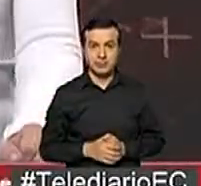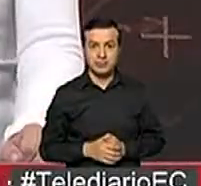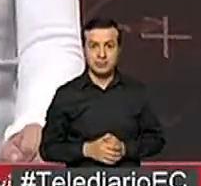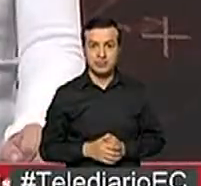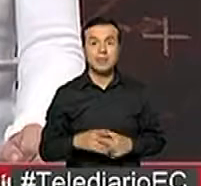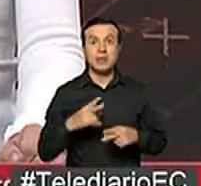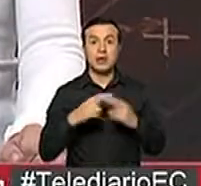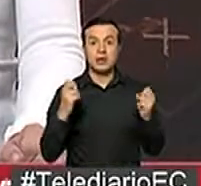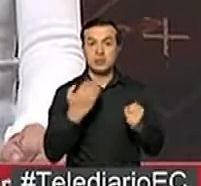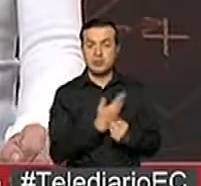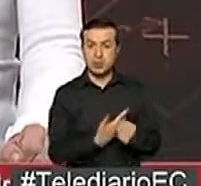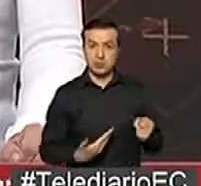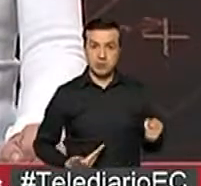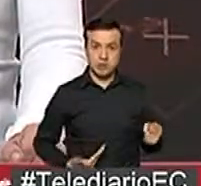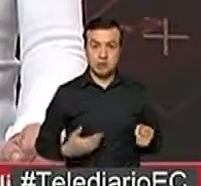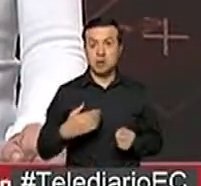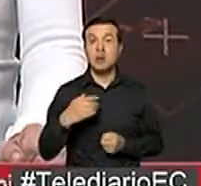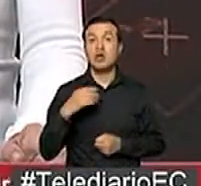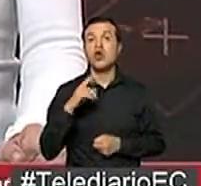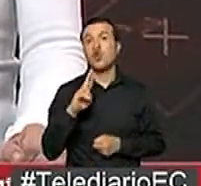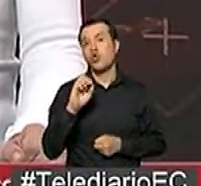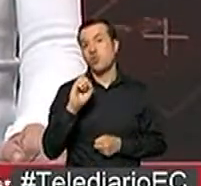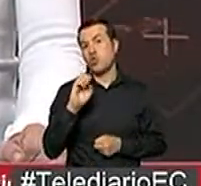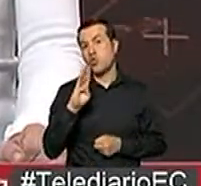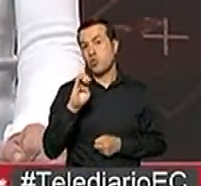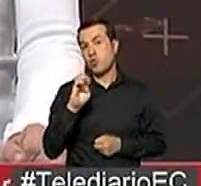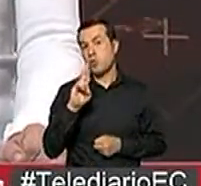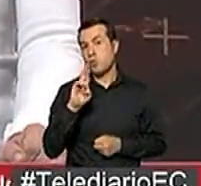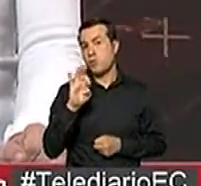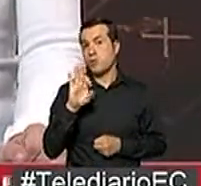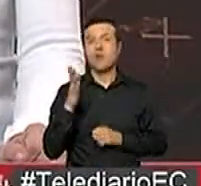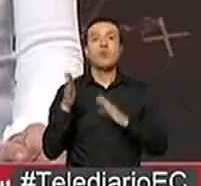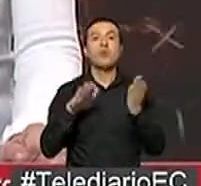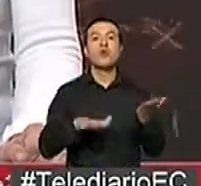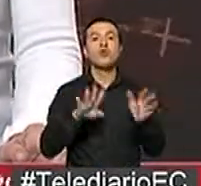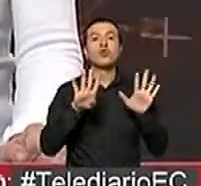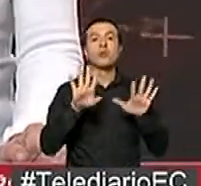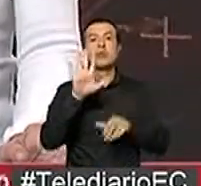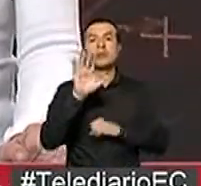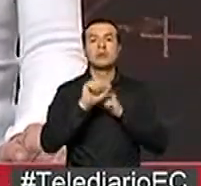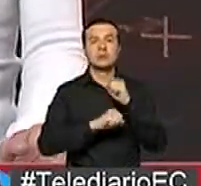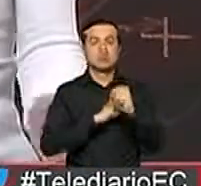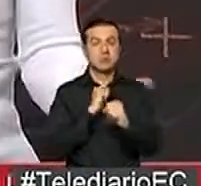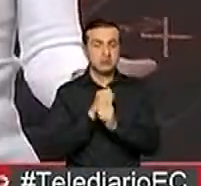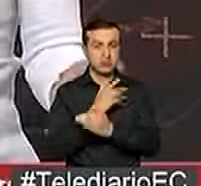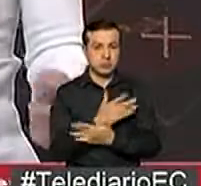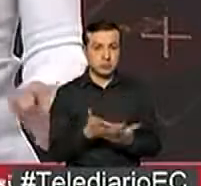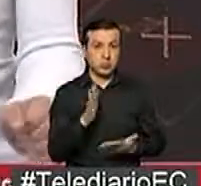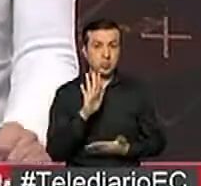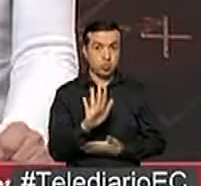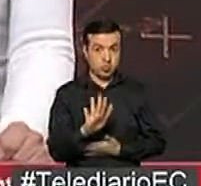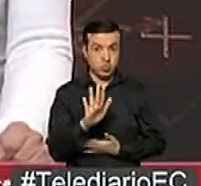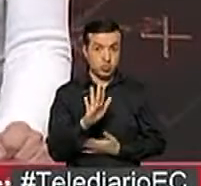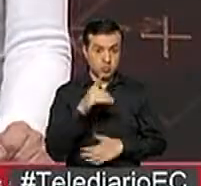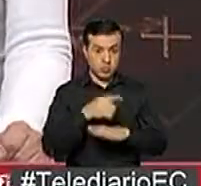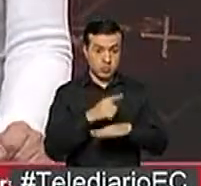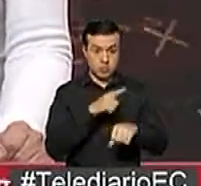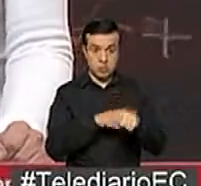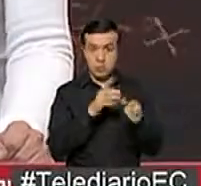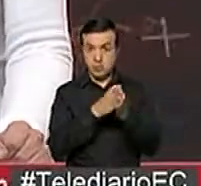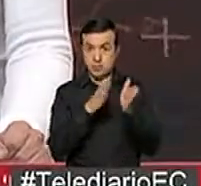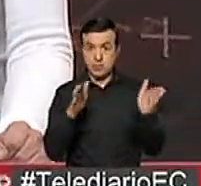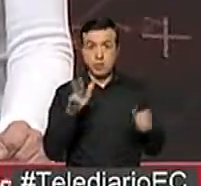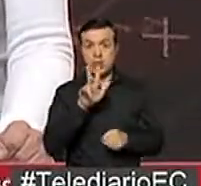El expresidente de Zimbabue, Robert Mugabe, murió a los 95 años de edad. Su mandato se extendió por más de